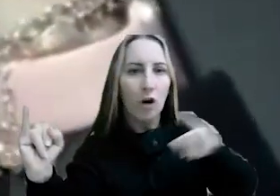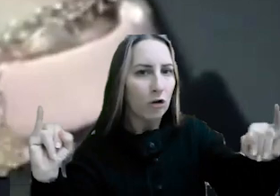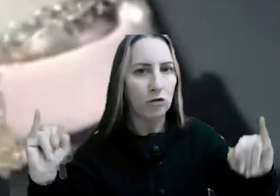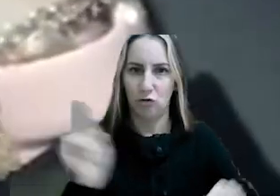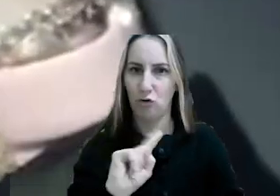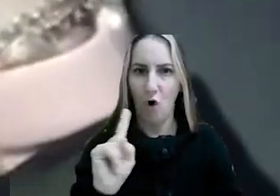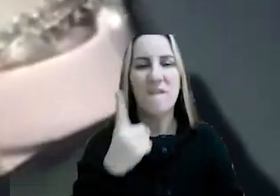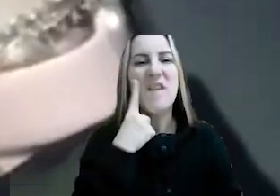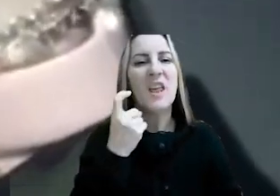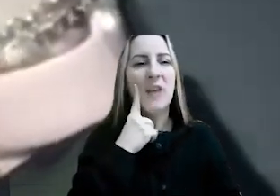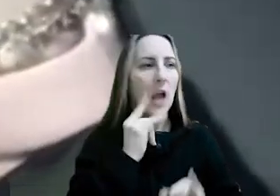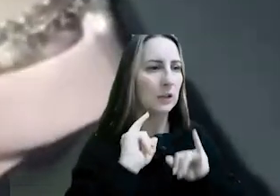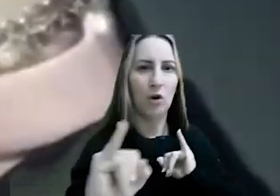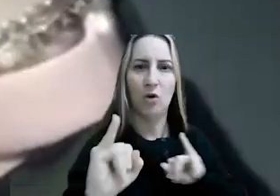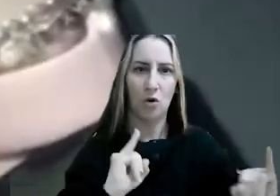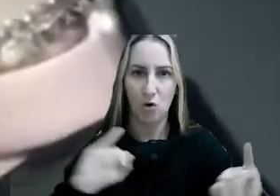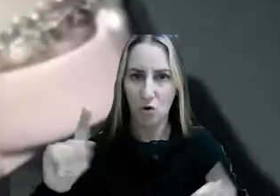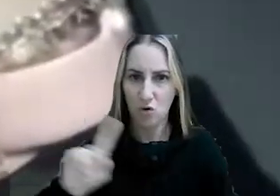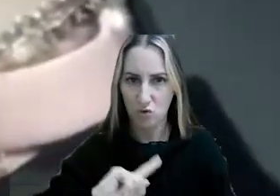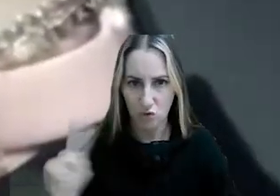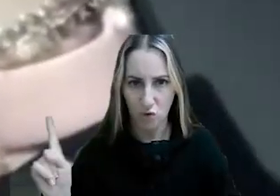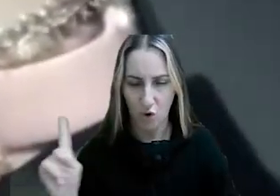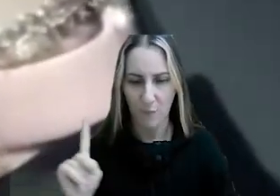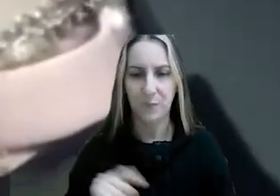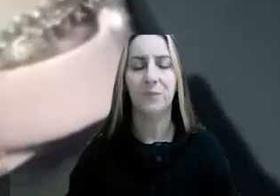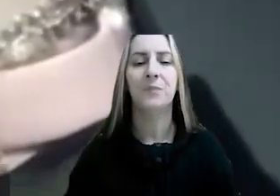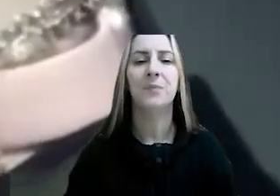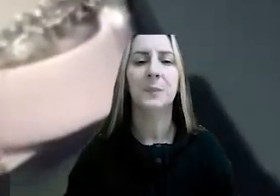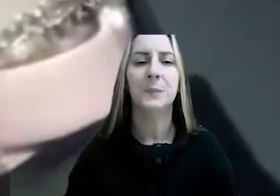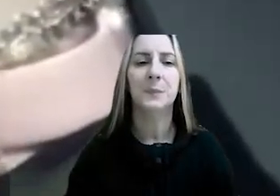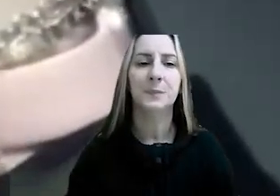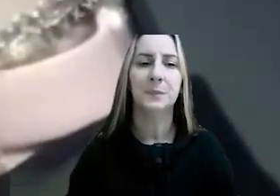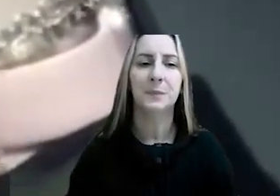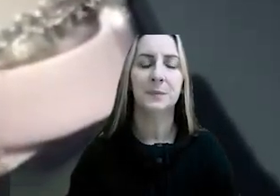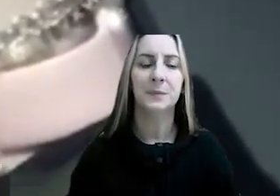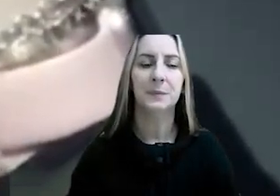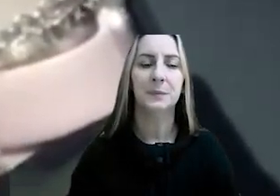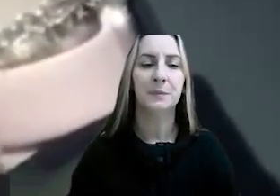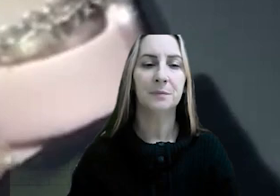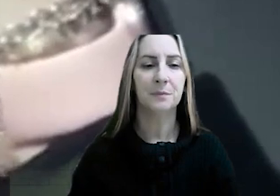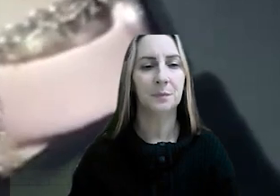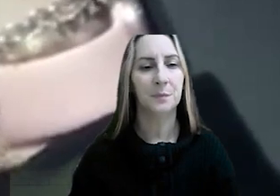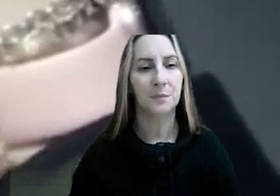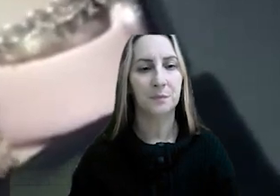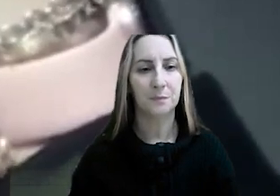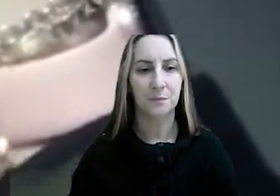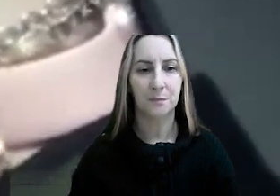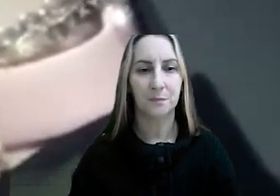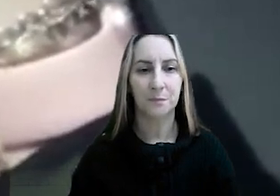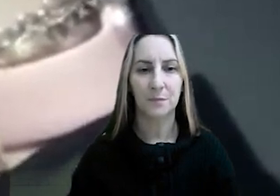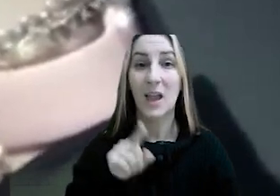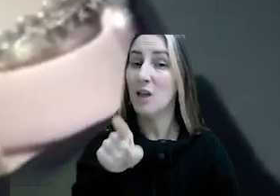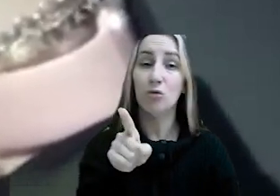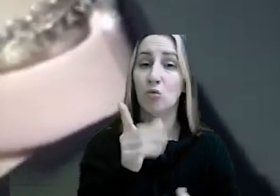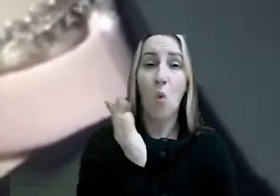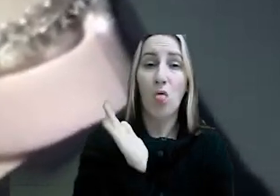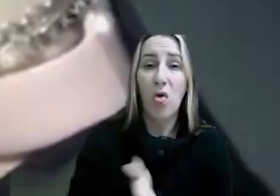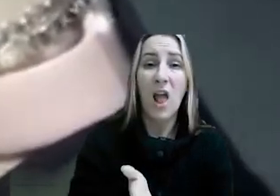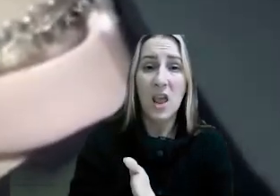verificaciones o las determinaciones de oficio. Por eso es que eh, estamos frente a un delito que es